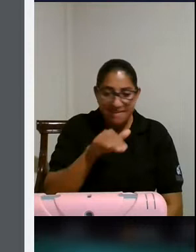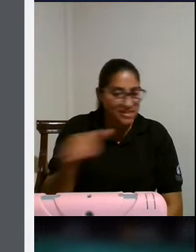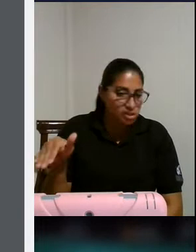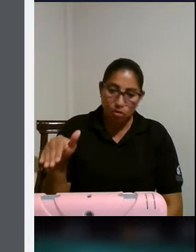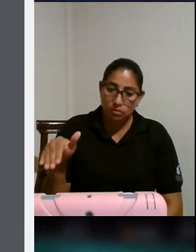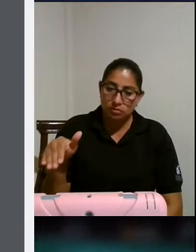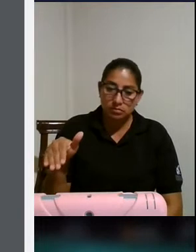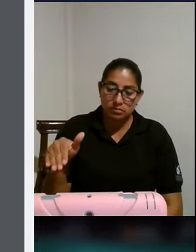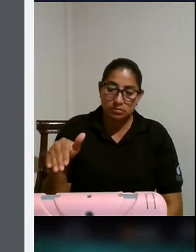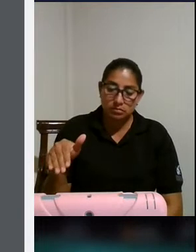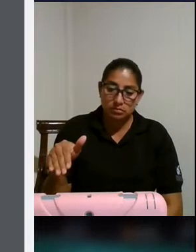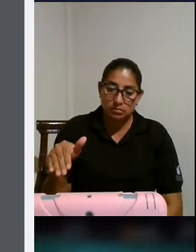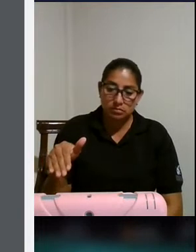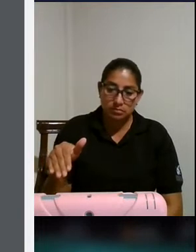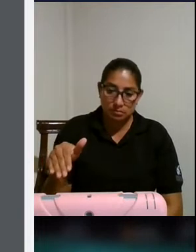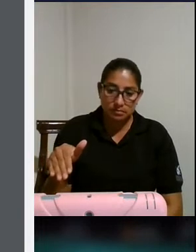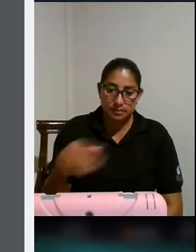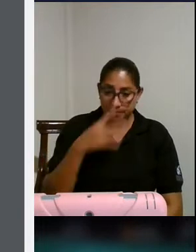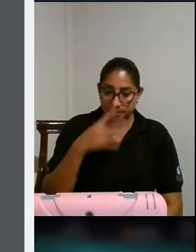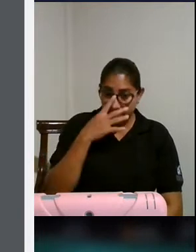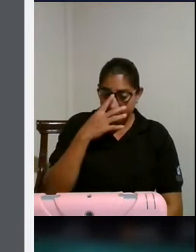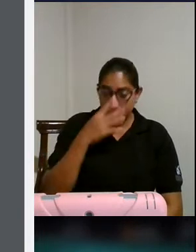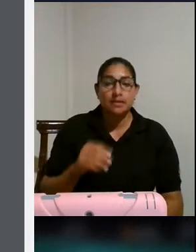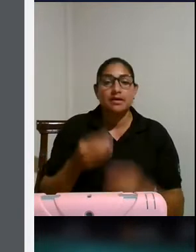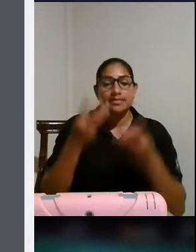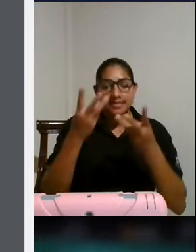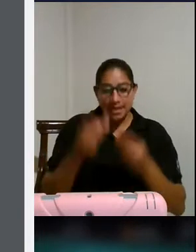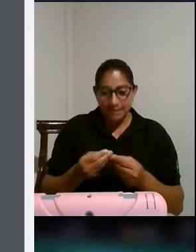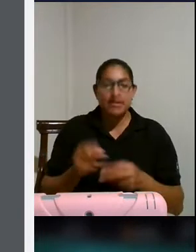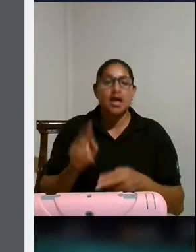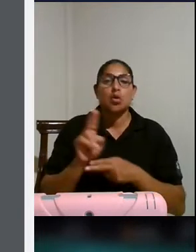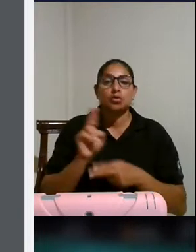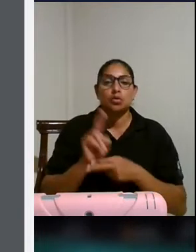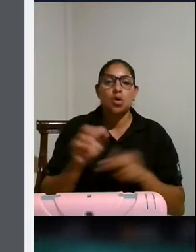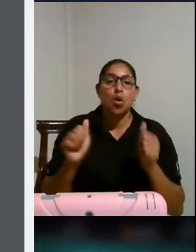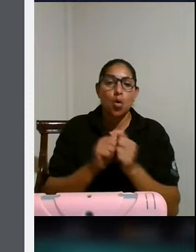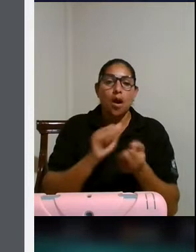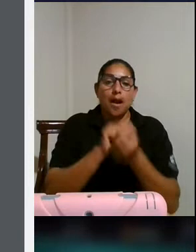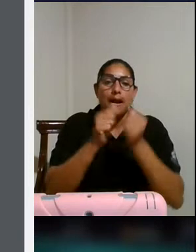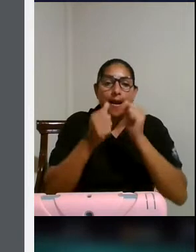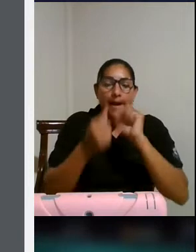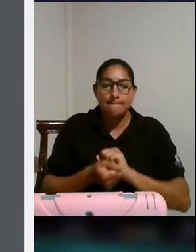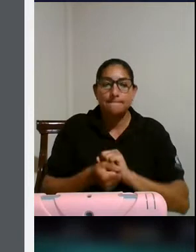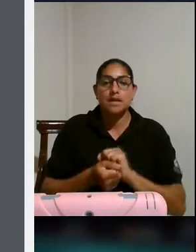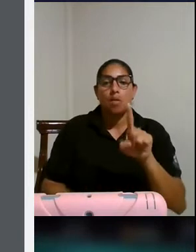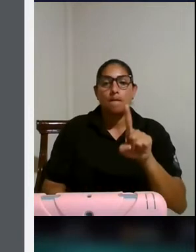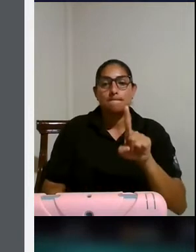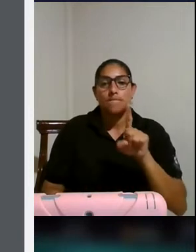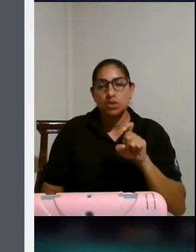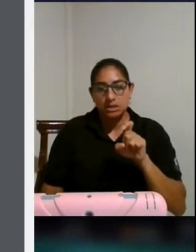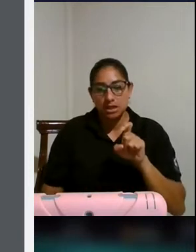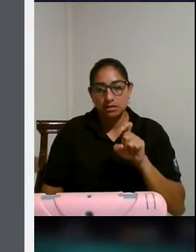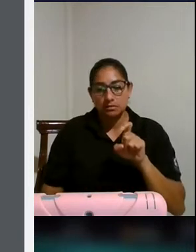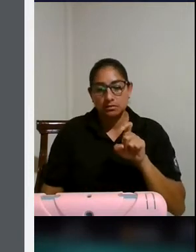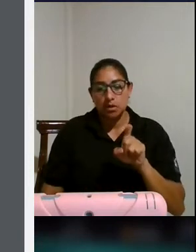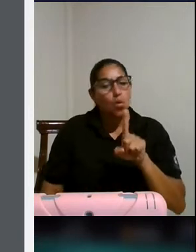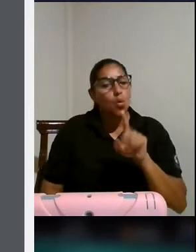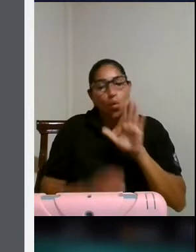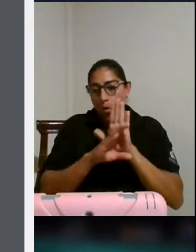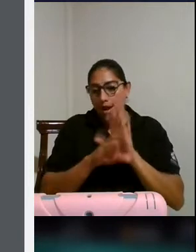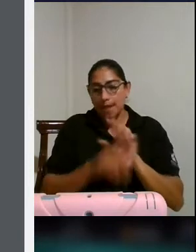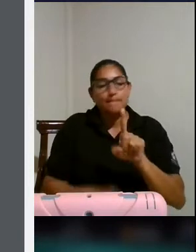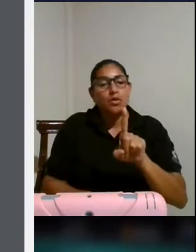la función derivada de la utilidad y cambiarlo por 100. En este caso es solamente un ejemplo que estoy